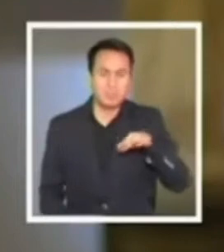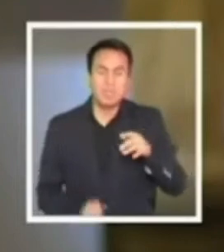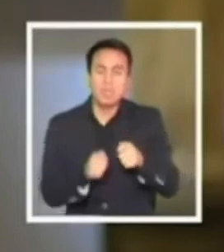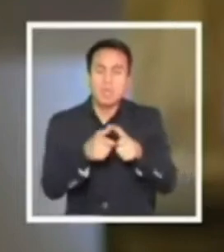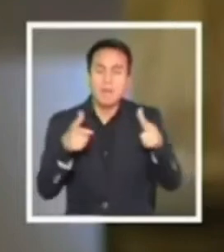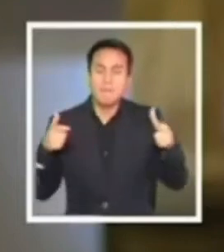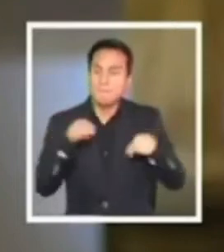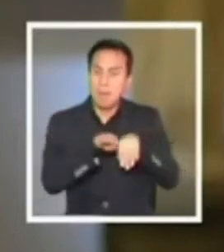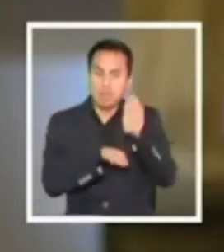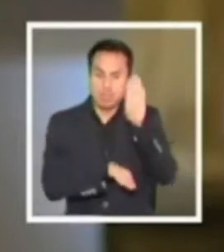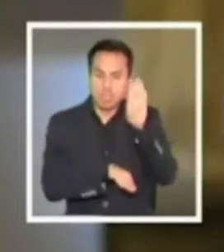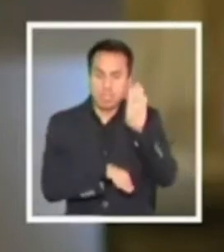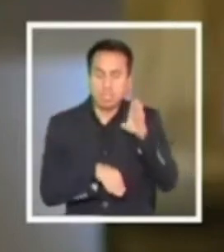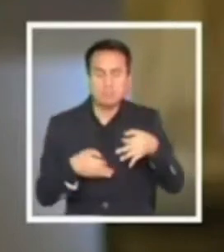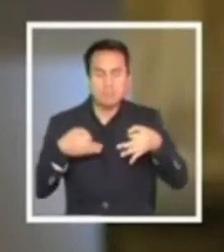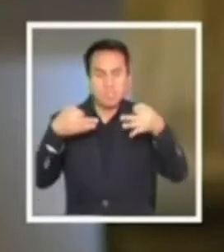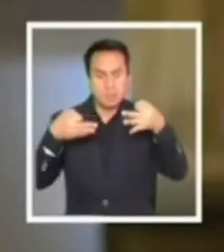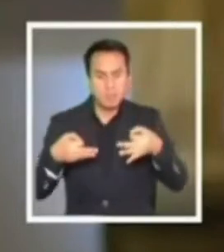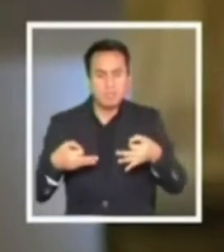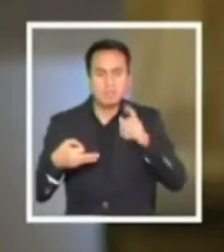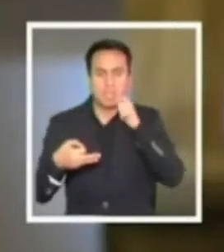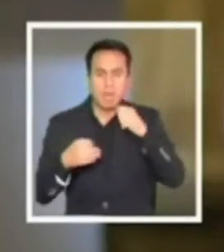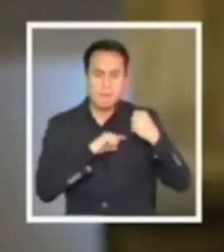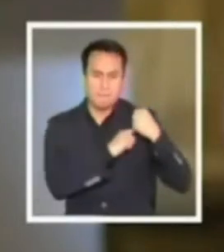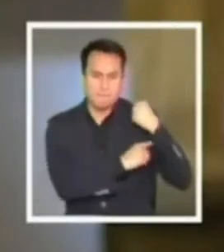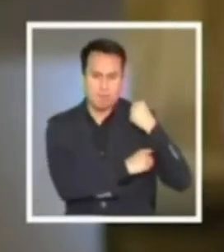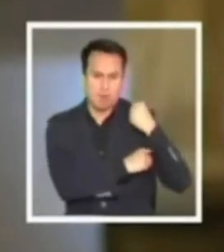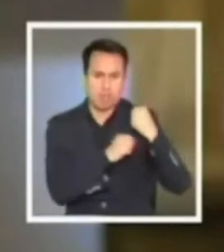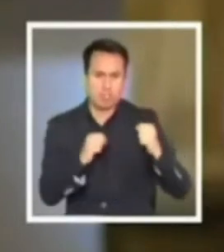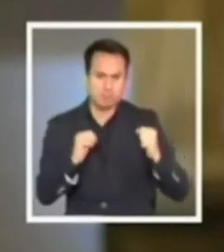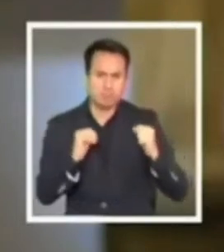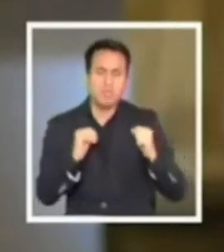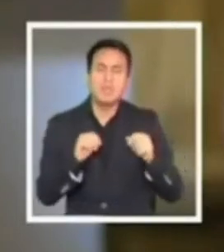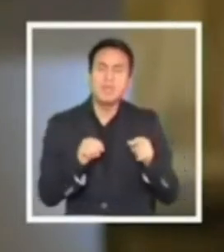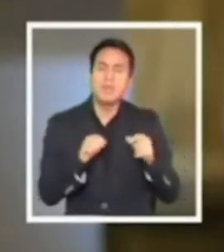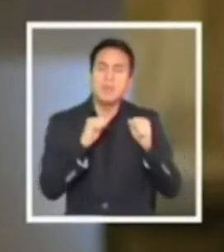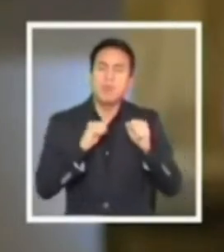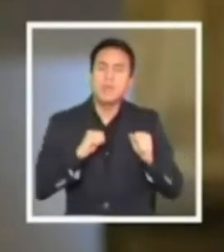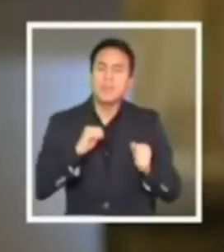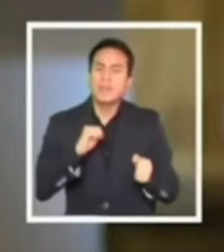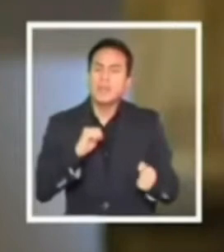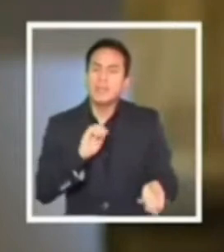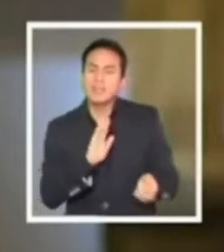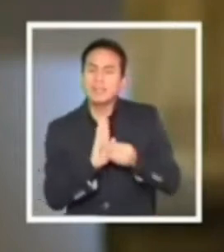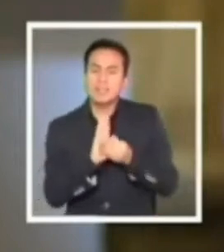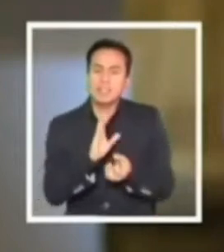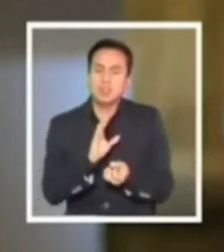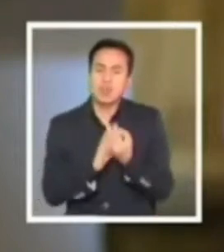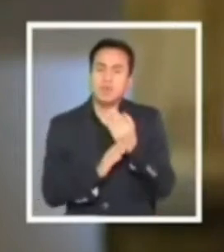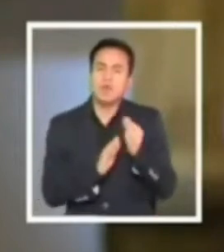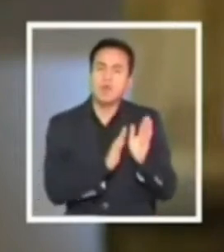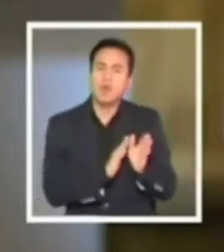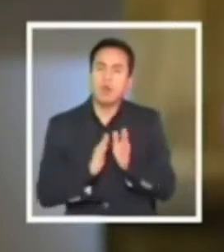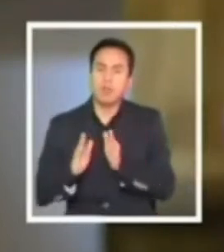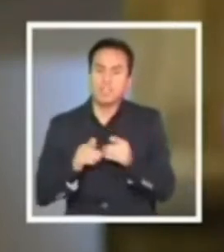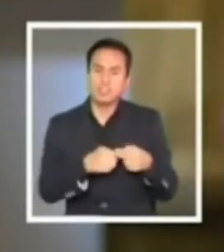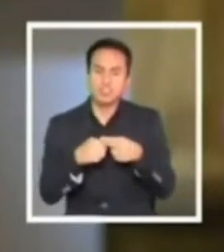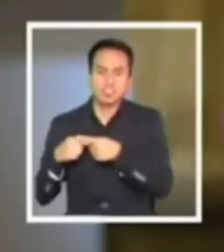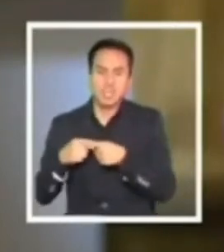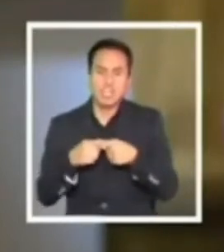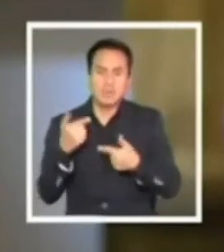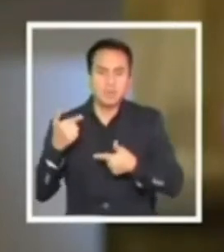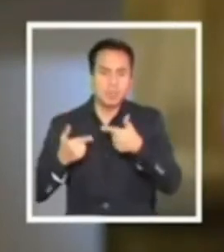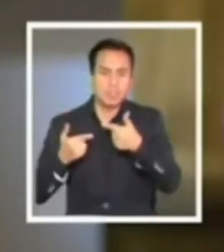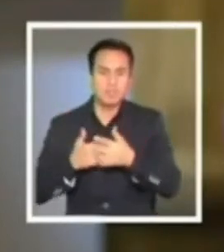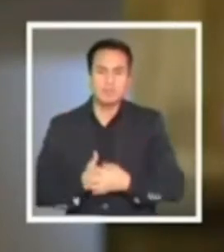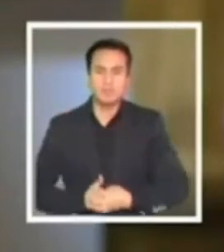una mayoría lo suficientemente poderosa para establecer un nuevo orden social y